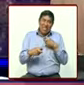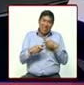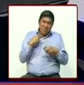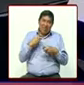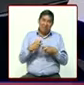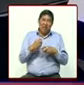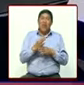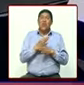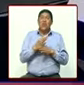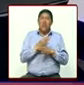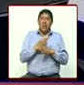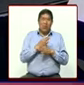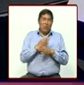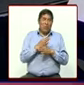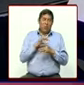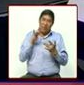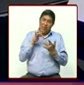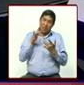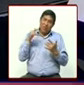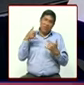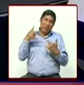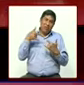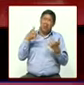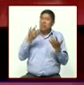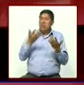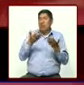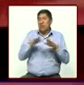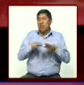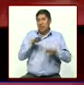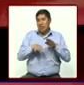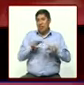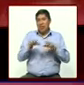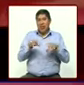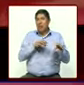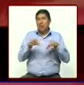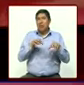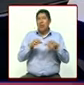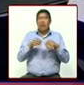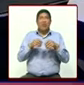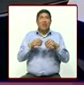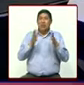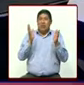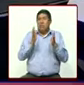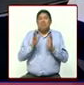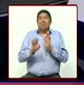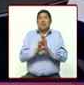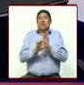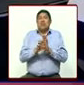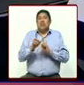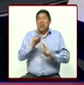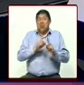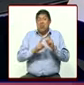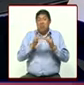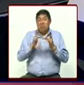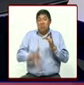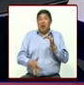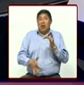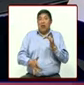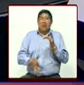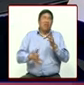ya funciona, por ejemplo, el Tesla, que tú pones automático y que te despreocupas y que tiene los sensores y que tiene la visibilidad. Salvo que pase algo. Sí,